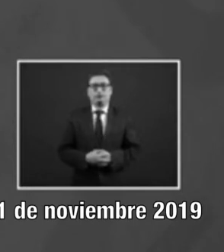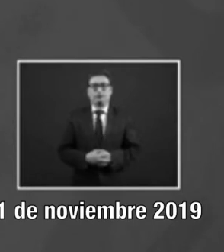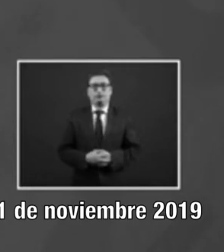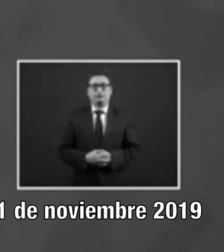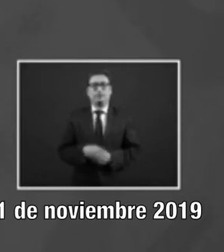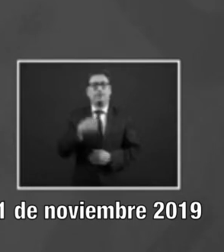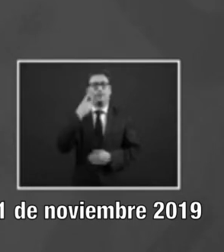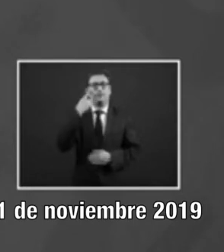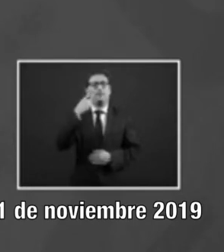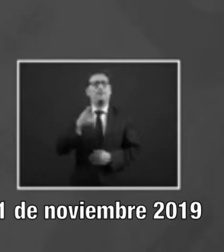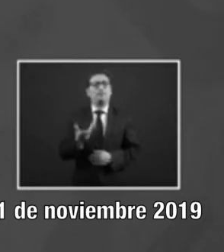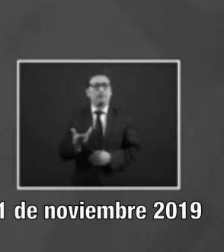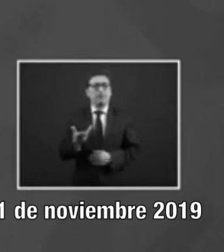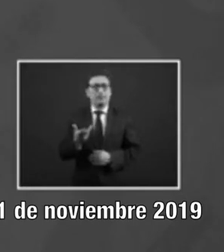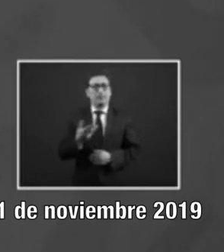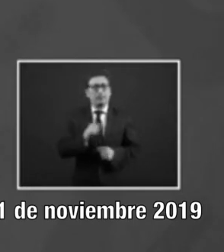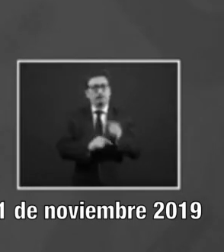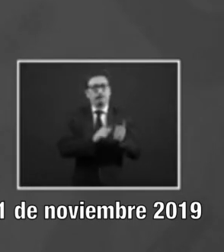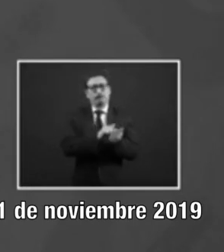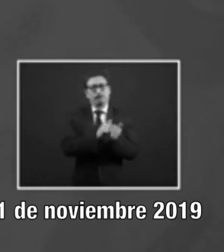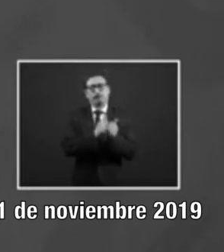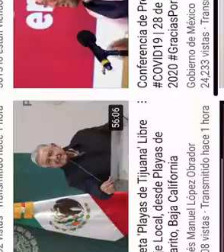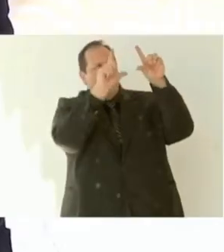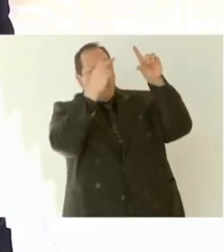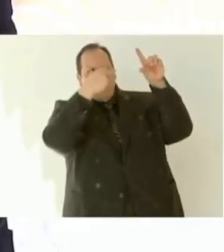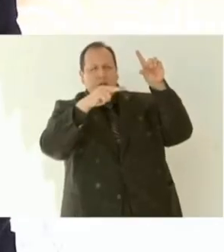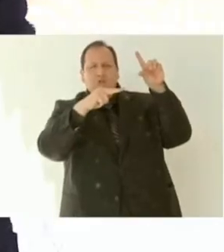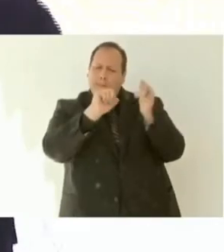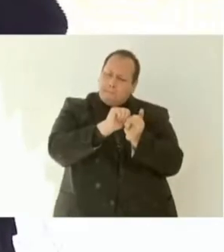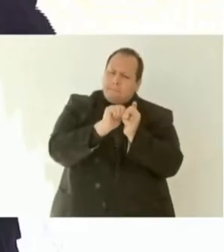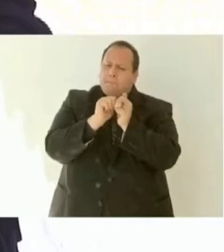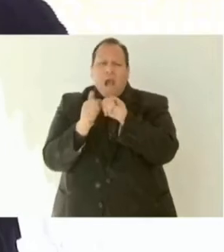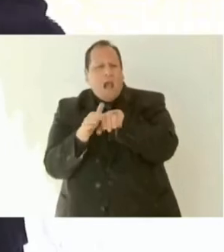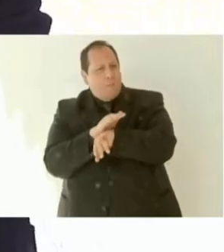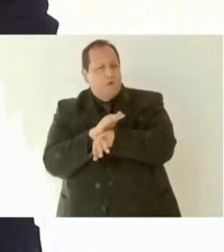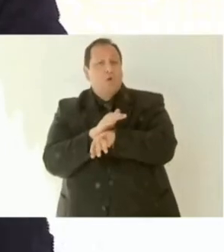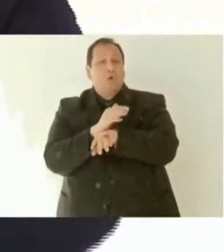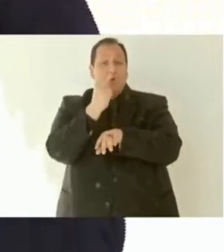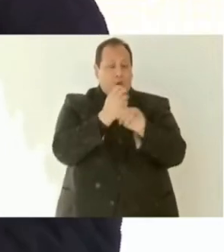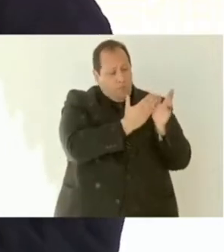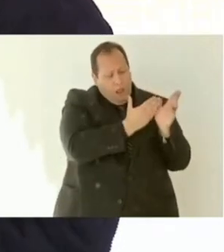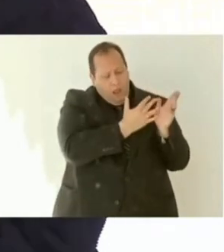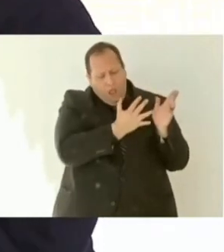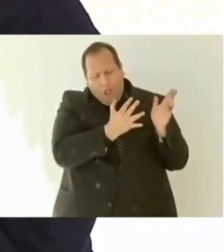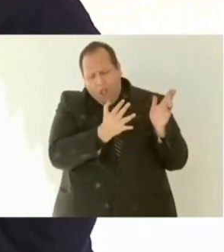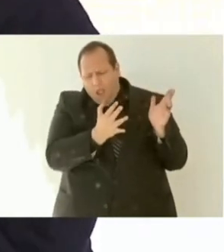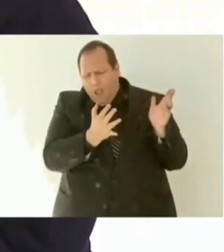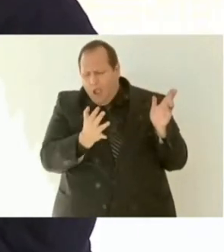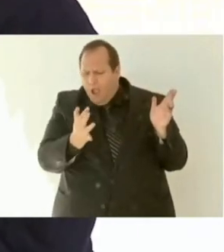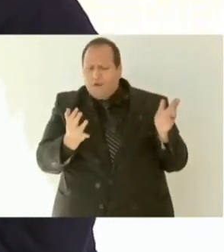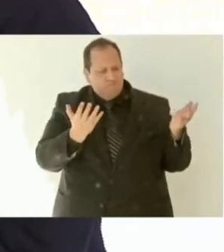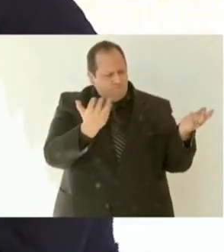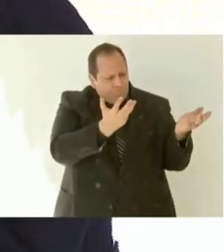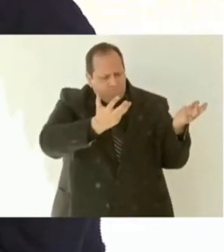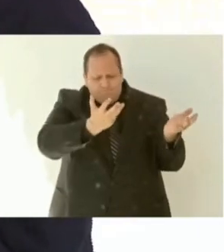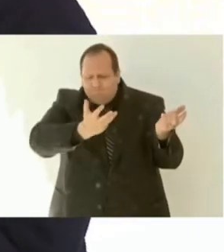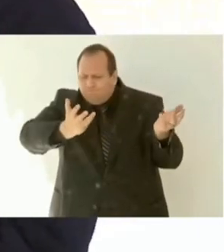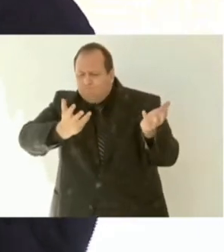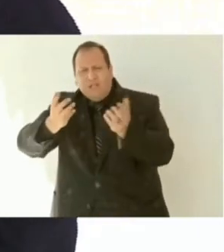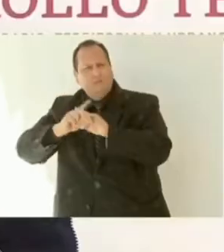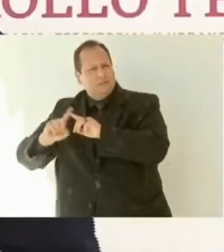para que esto cambie por completo. Ya en 2 años logramos